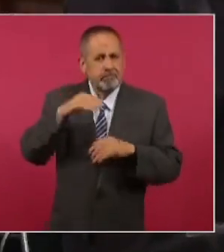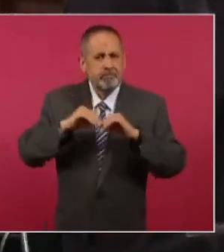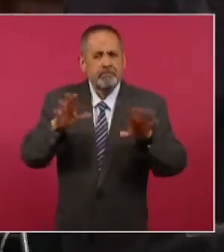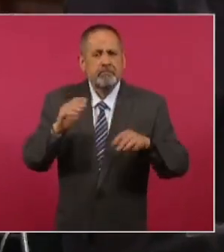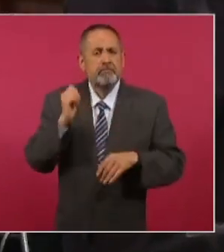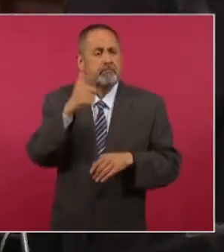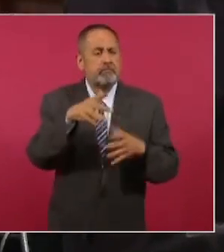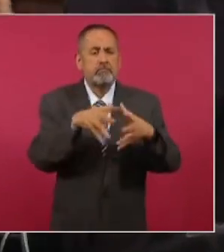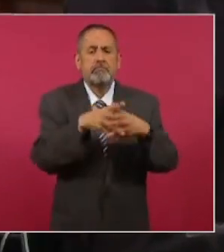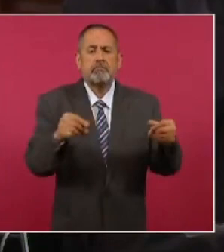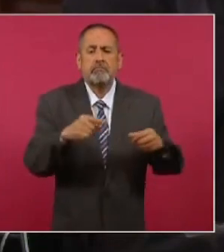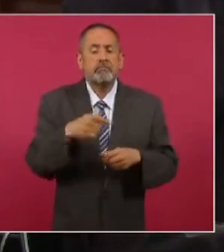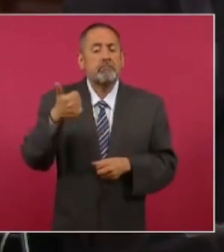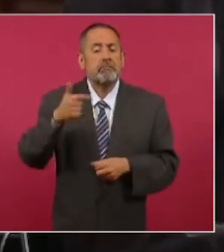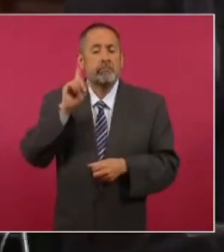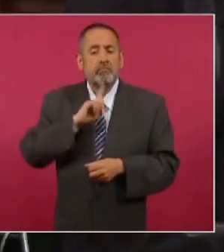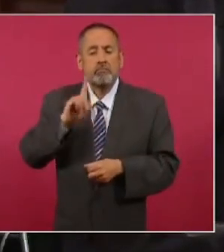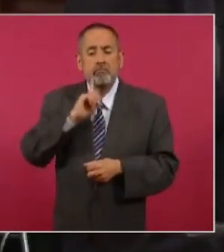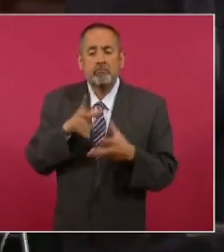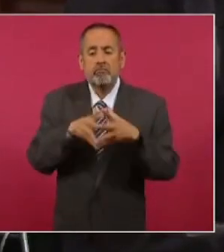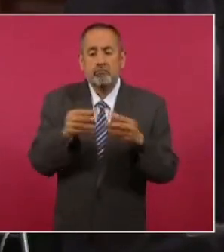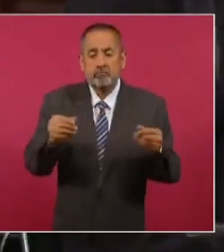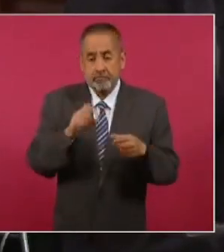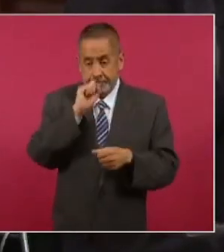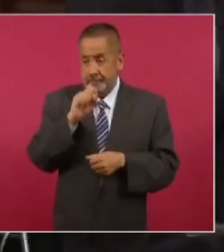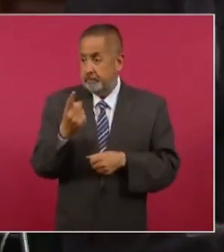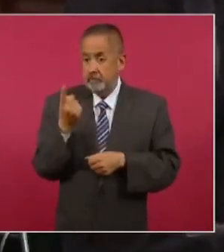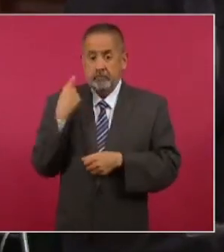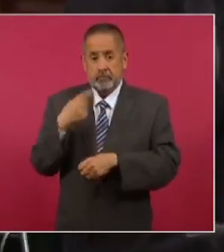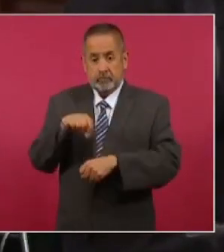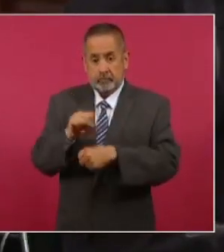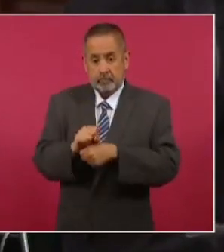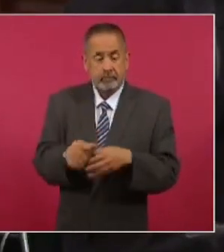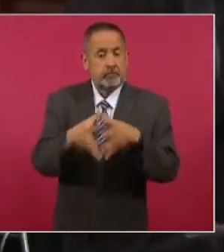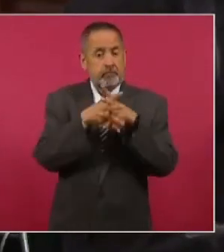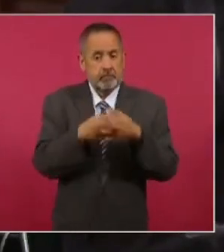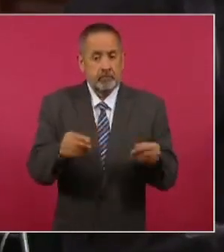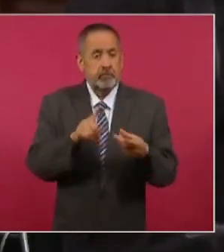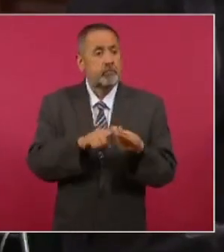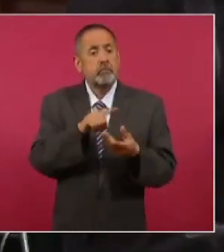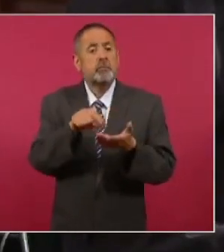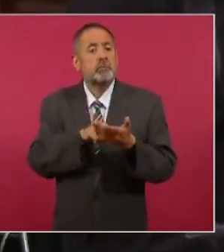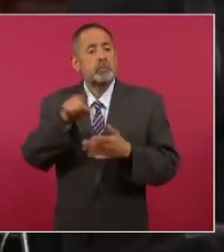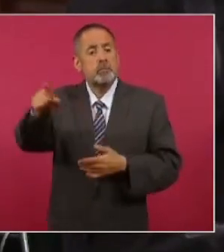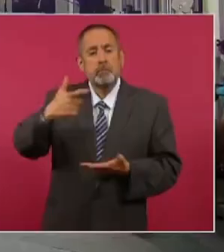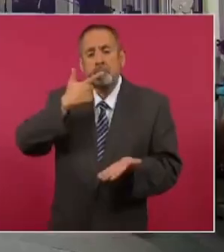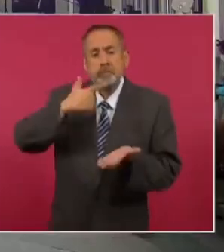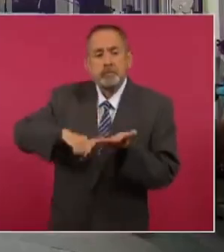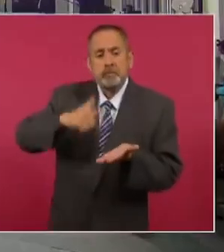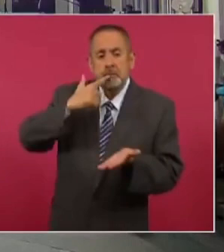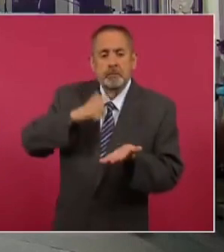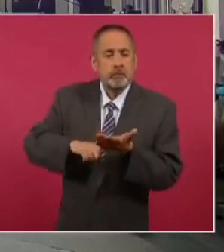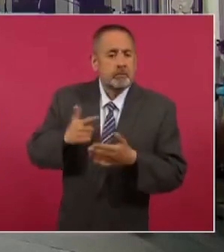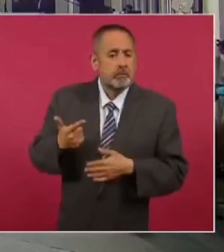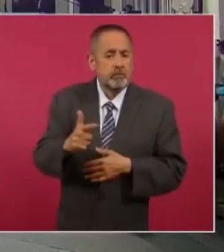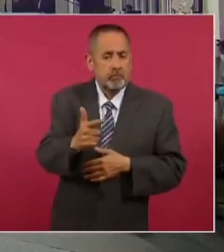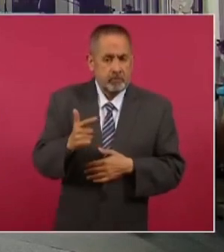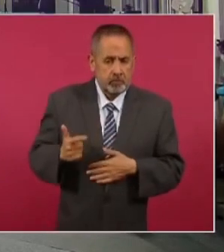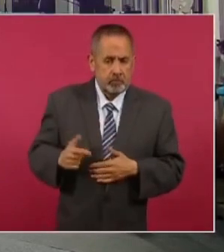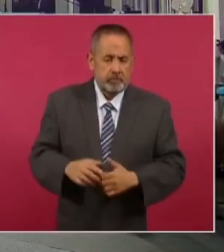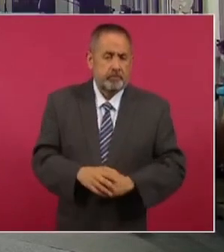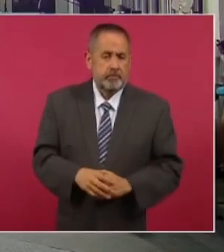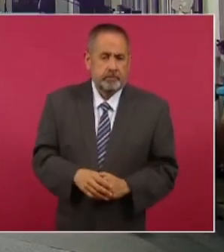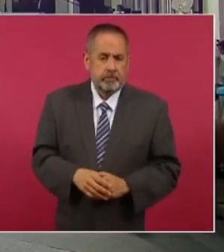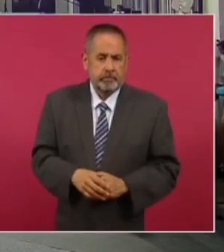desaparición de seis mujeres que se dio justamente la semana pasada en Celaya Guanajuato bueno en